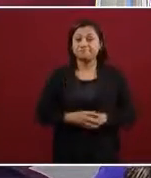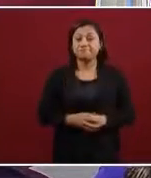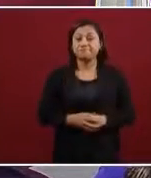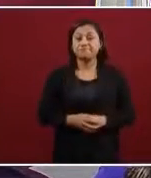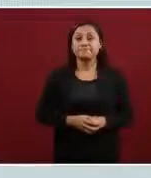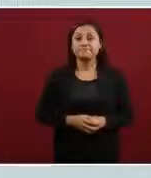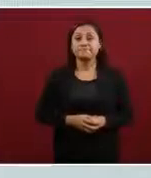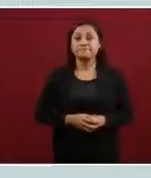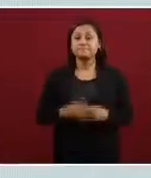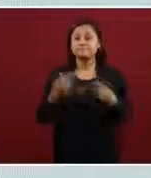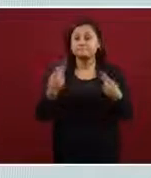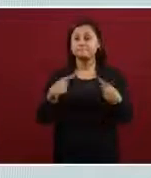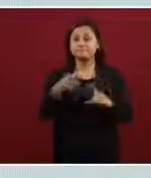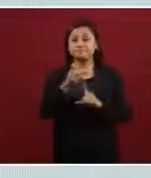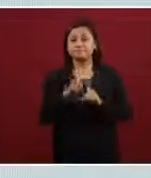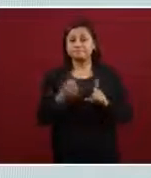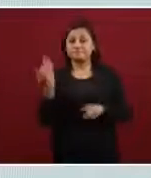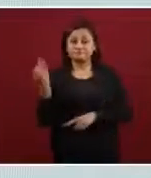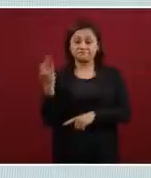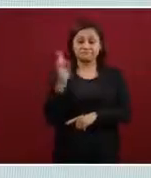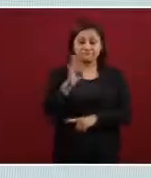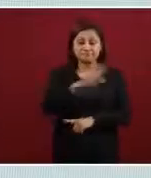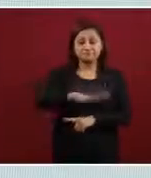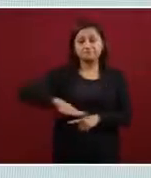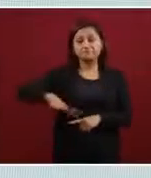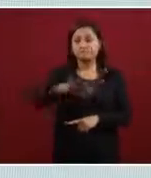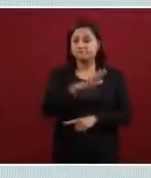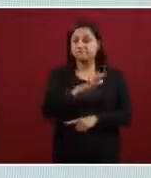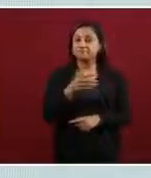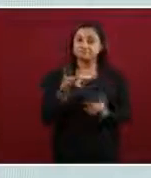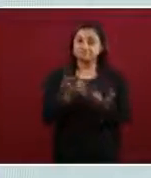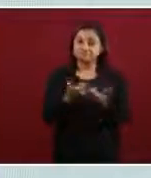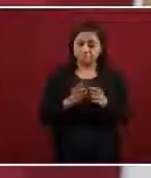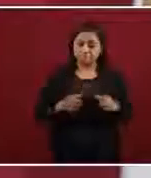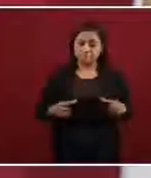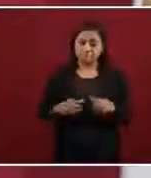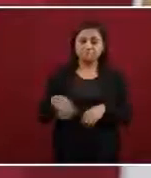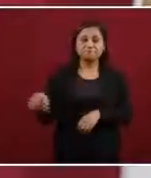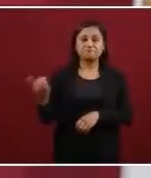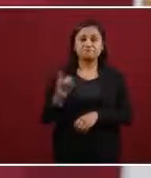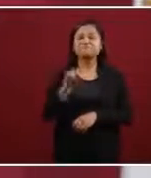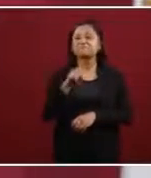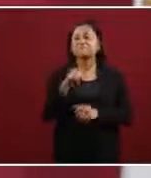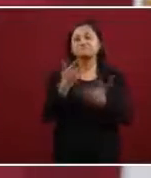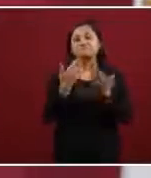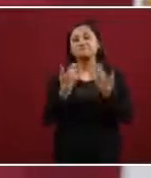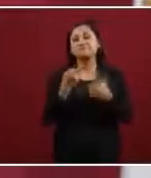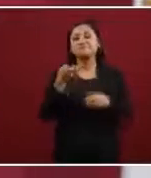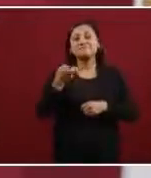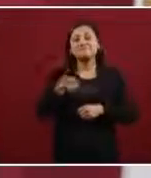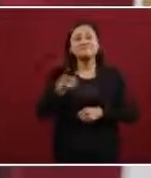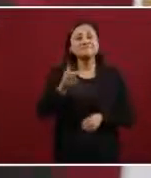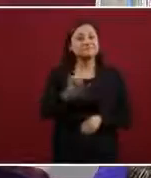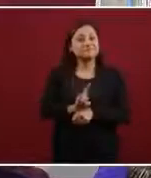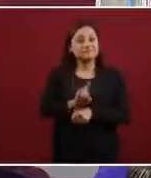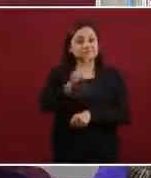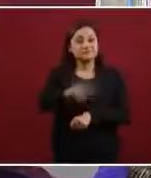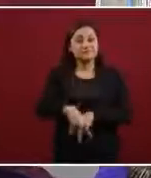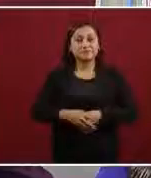El que traiciona al pueblo no es de izquierda. Es un farsante. Este